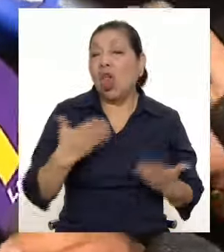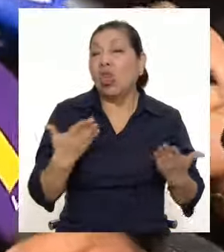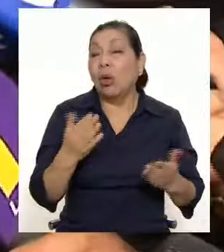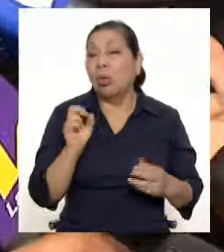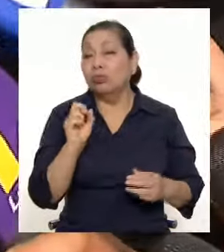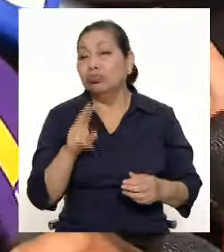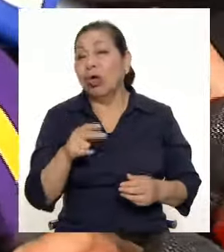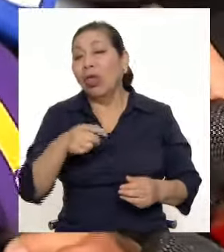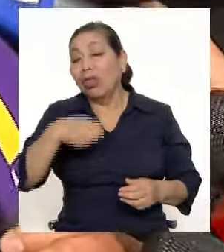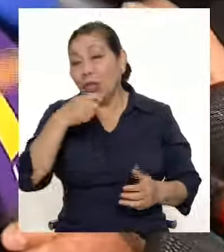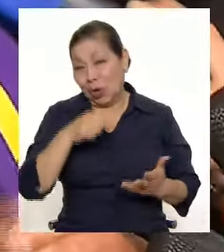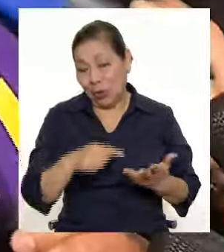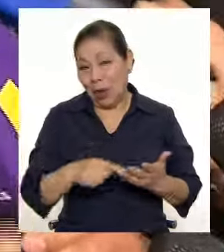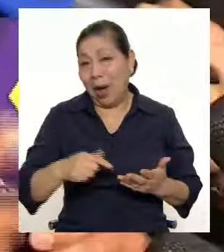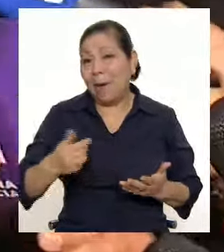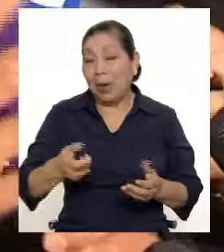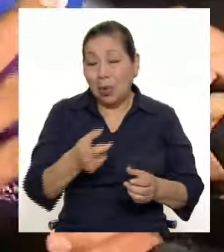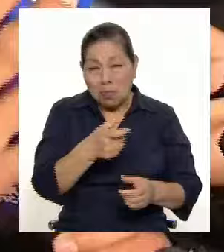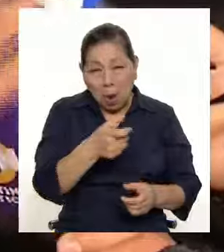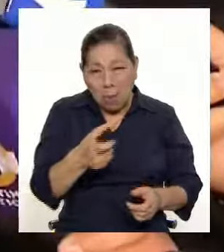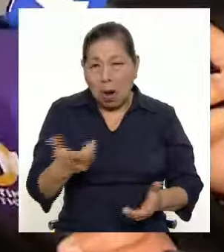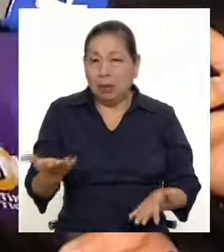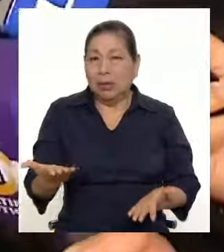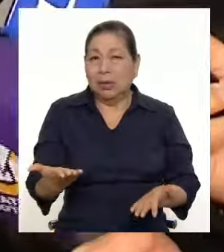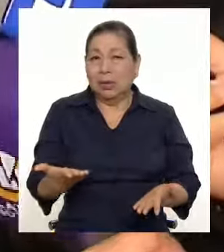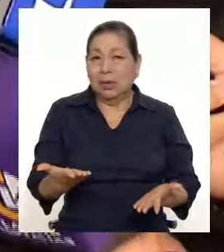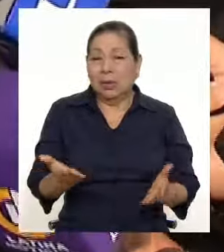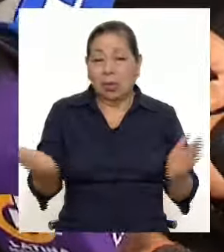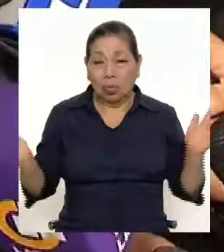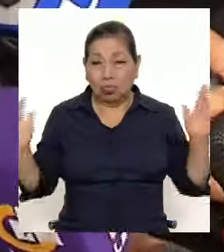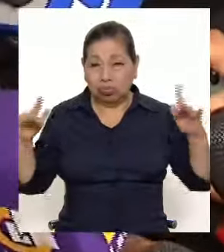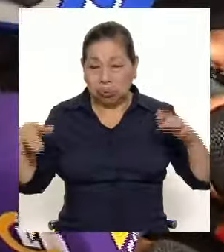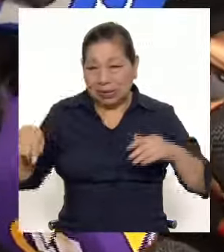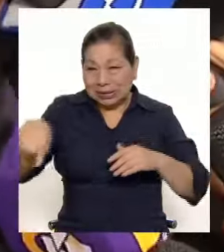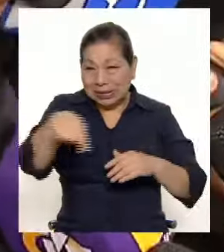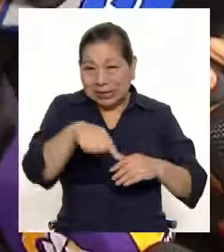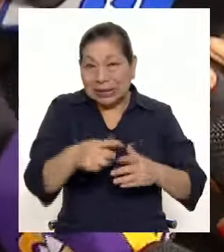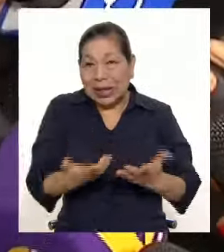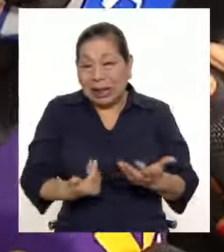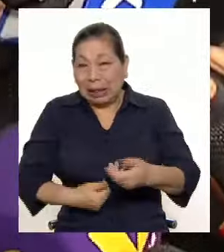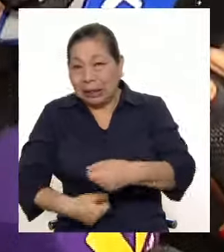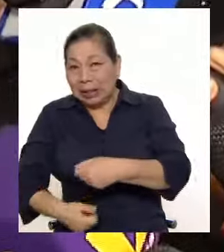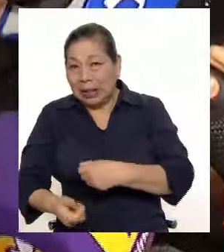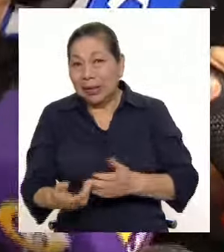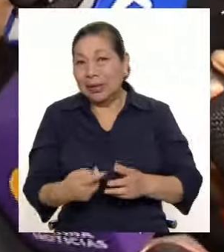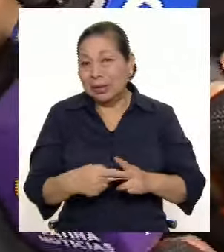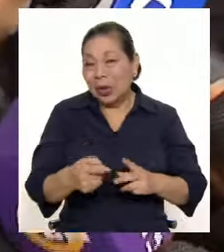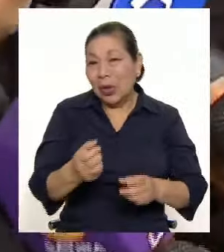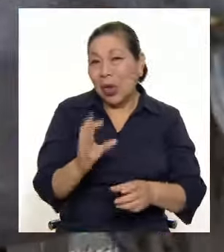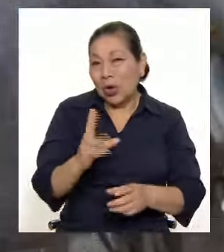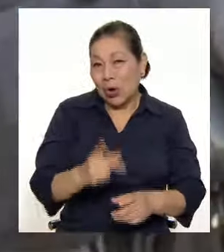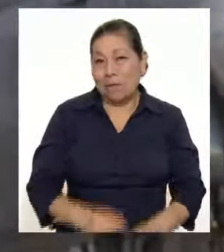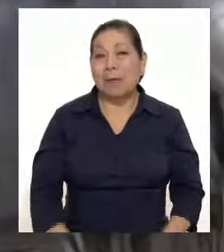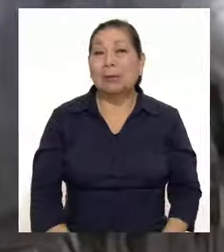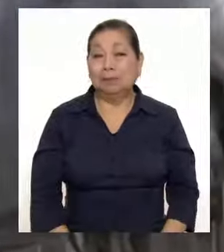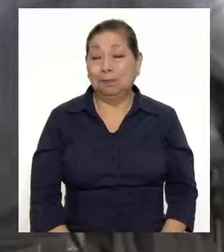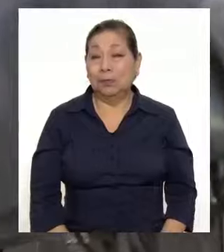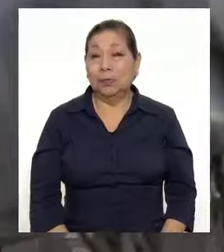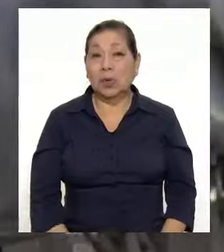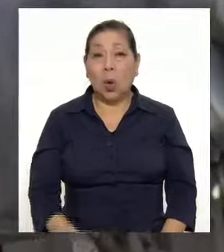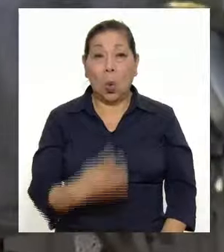hemos encontrado las drogas, las municiones. Esta era una base donde concertaba para que a partir de este momento salgan a realizar sus actividades dolosas.